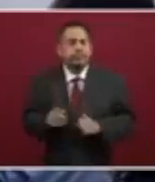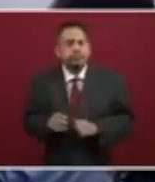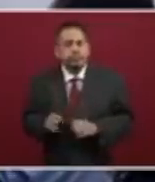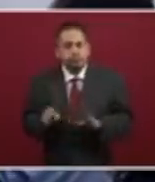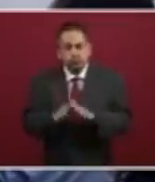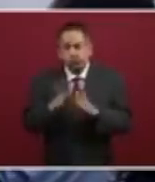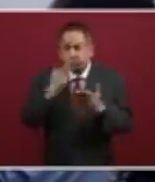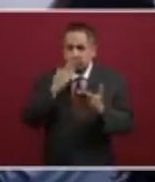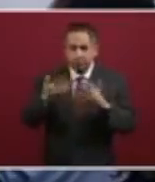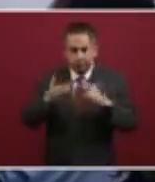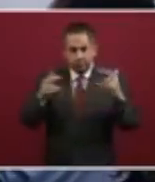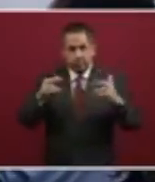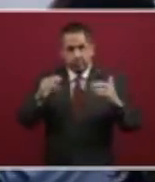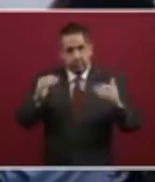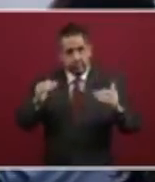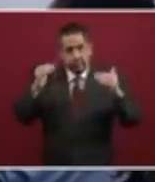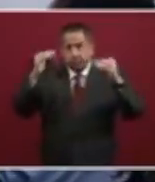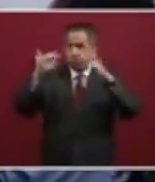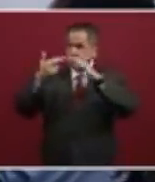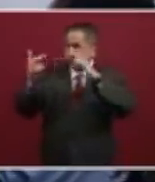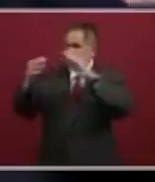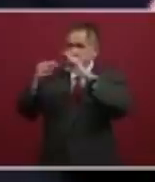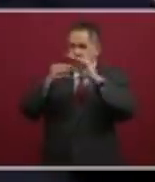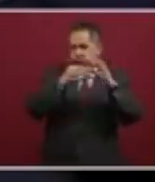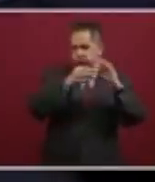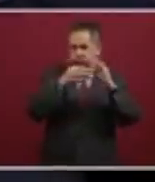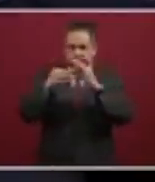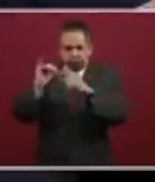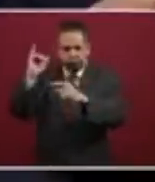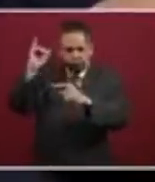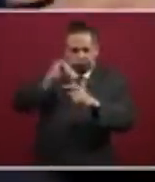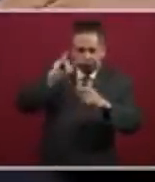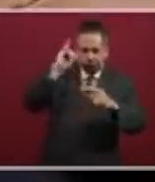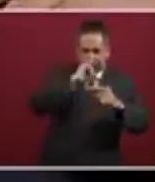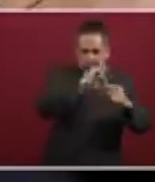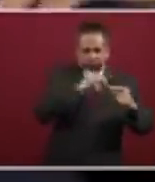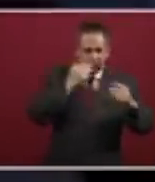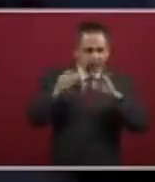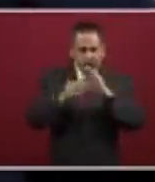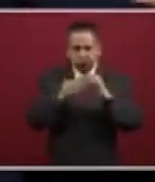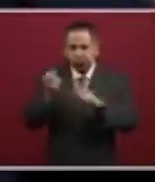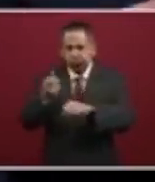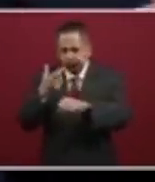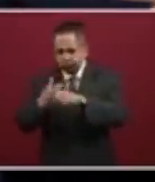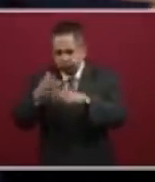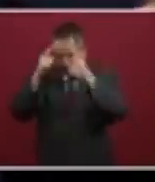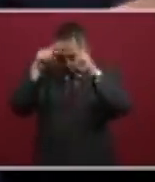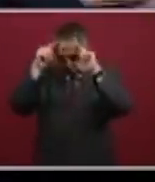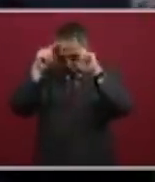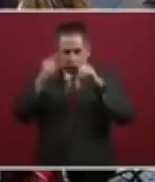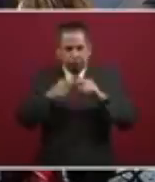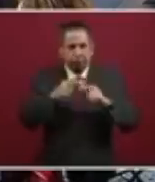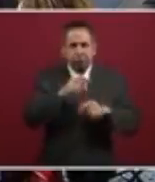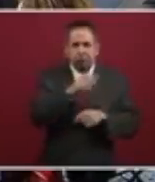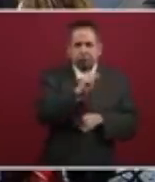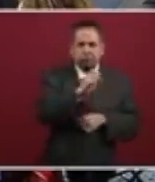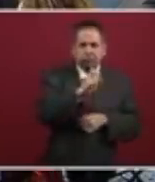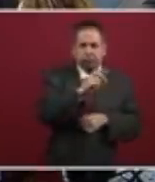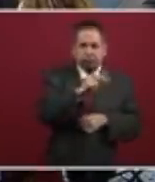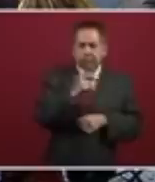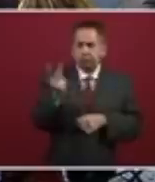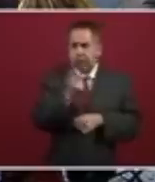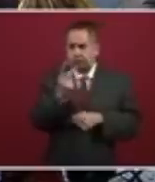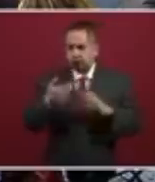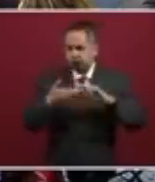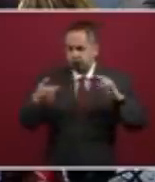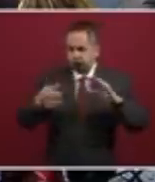hay buenas relaciones arriba, no solo se llevan bien el secretario de Marina y el secretario de la Defensa, sino